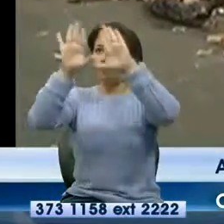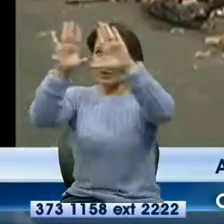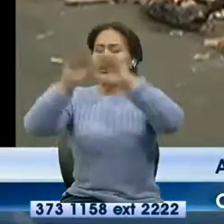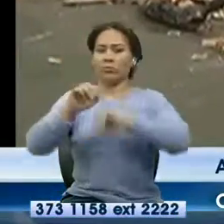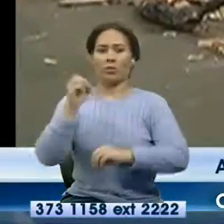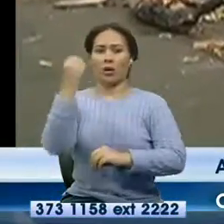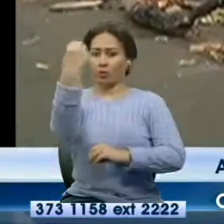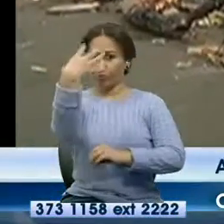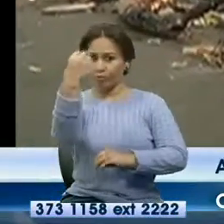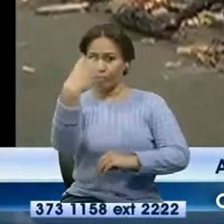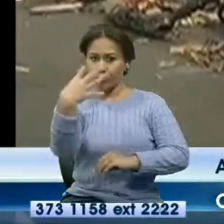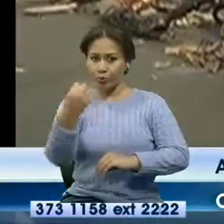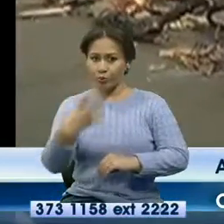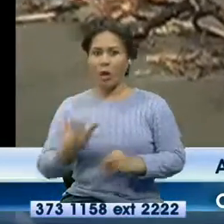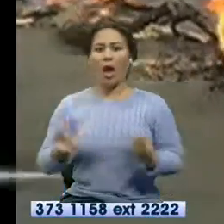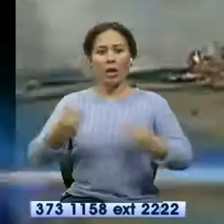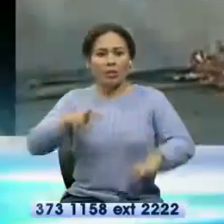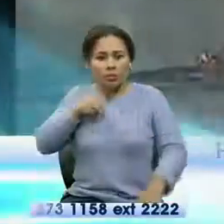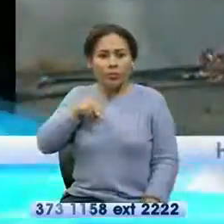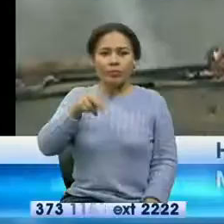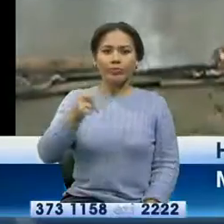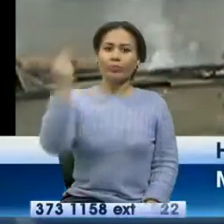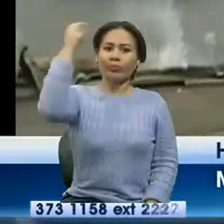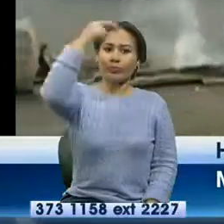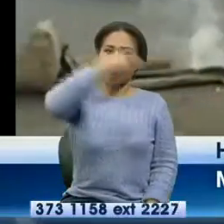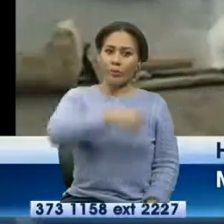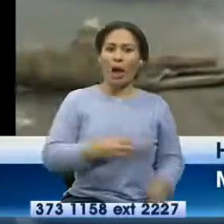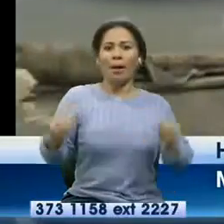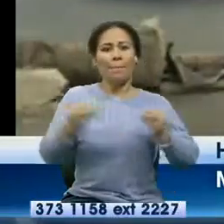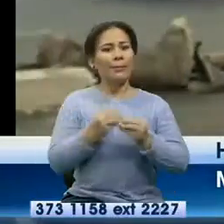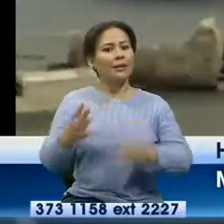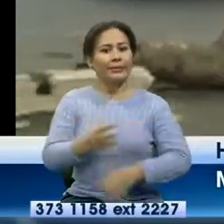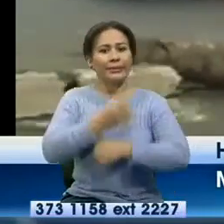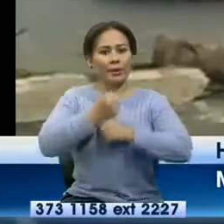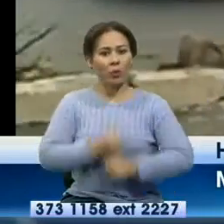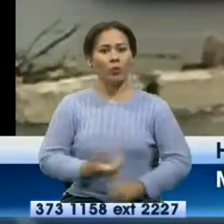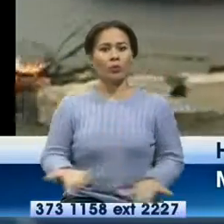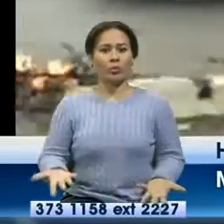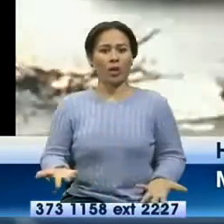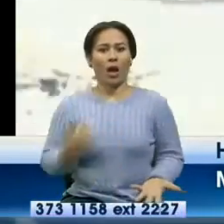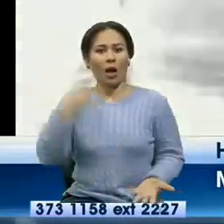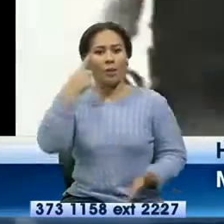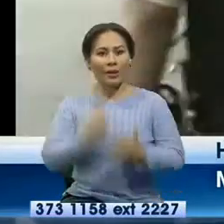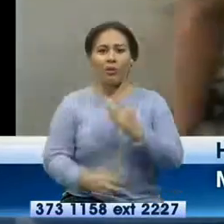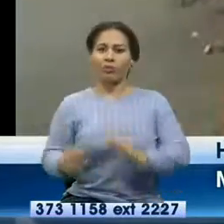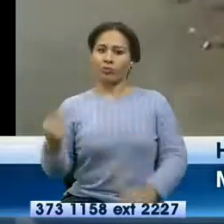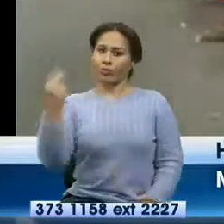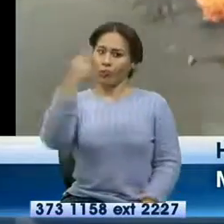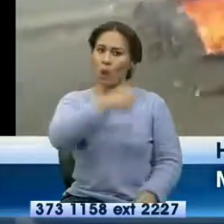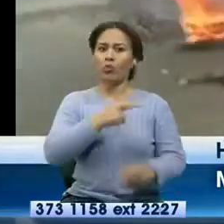más seguridad en el paso peatonal que existe más adelante para que ellos puedan de esta manera utilizarlo.